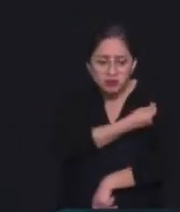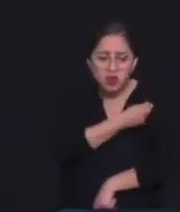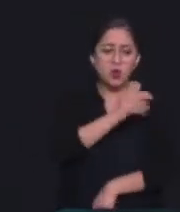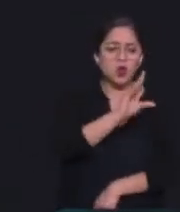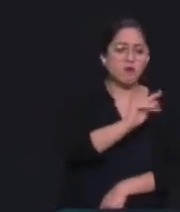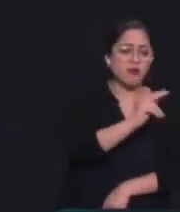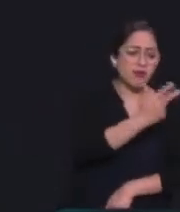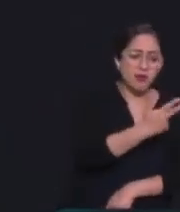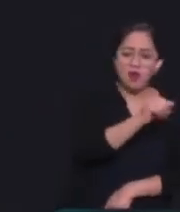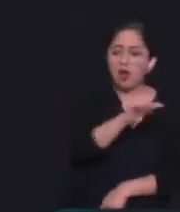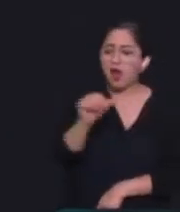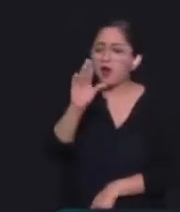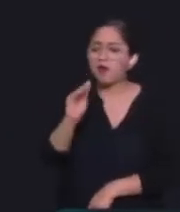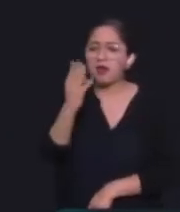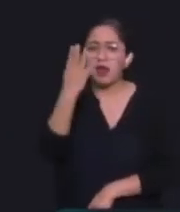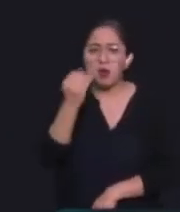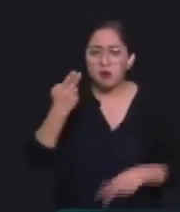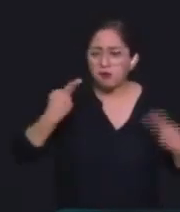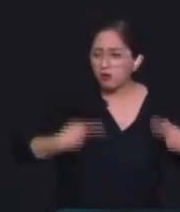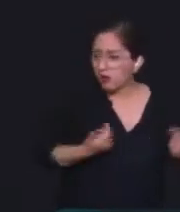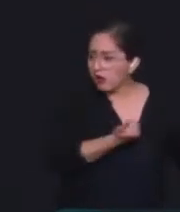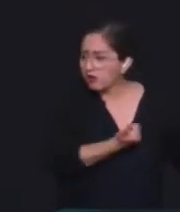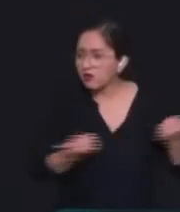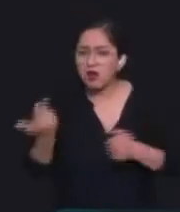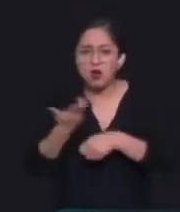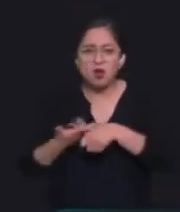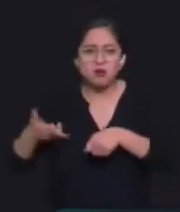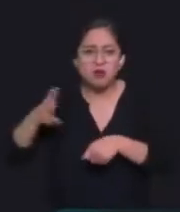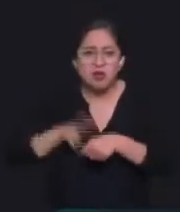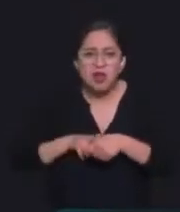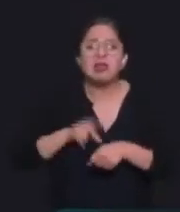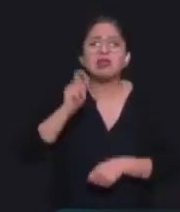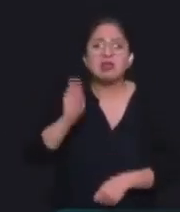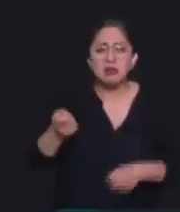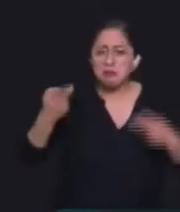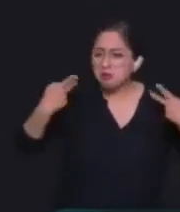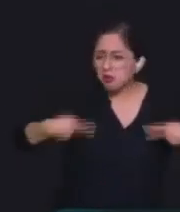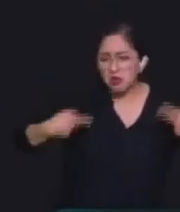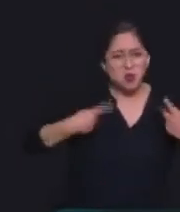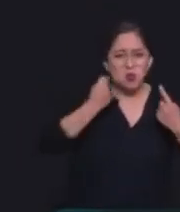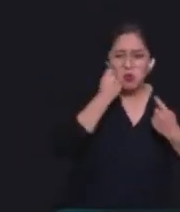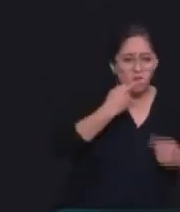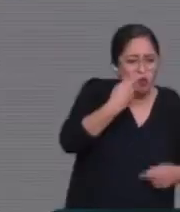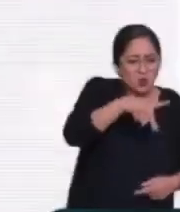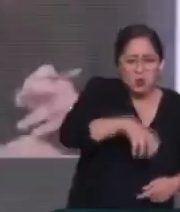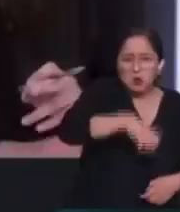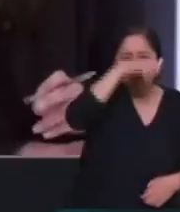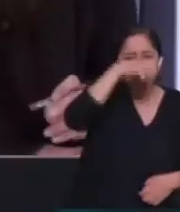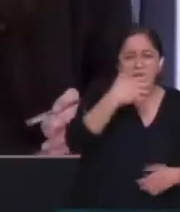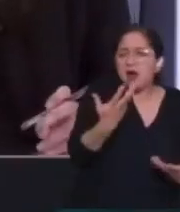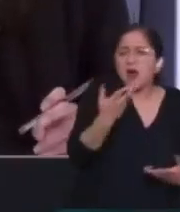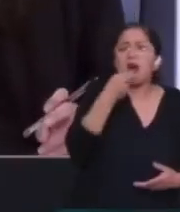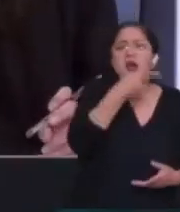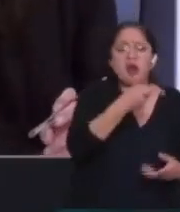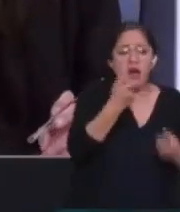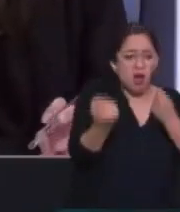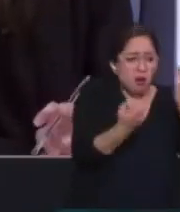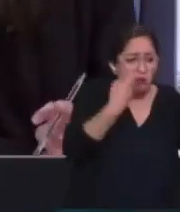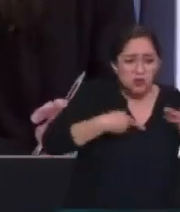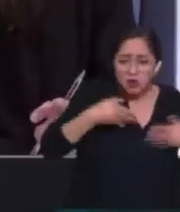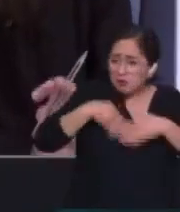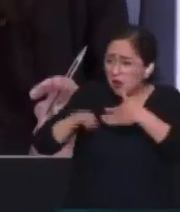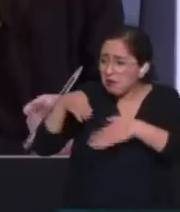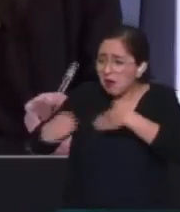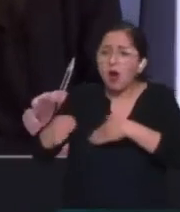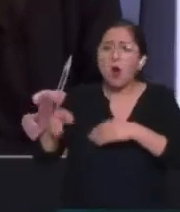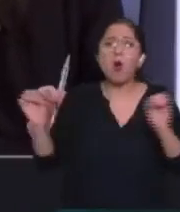99% de los pacientes hospitalizados de cualquier edad son no vacunados. Doctor Frisby, sobre la variante